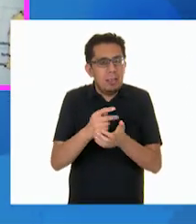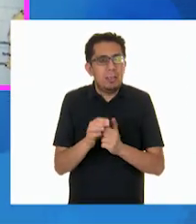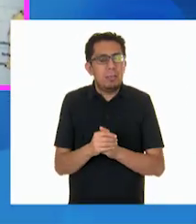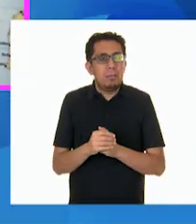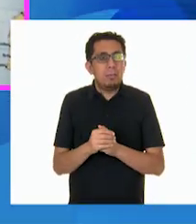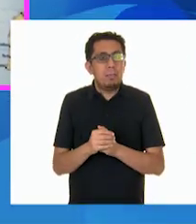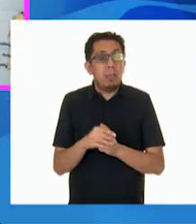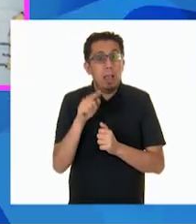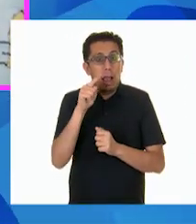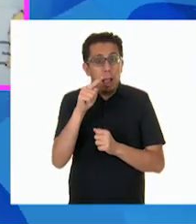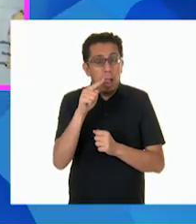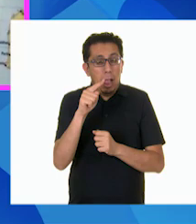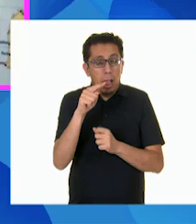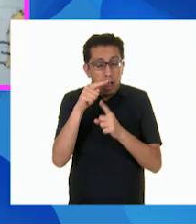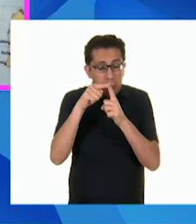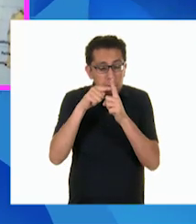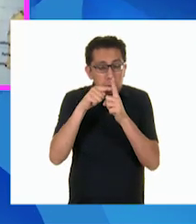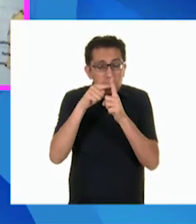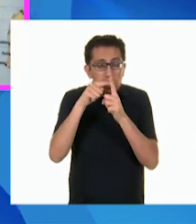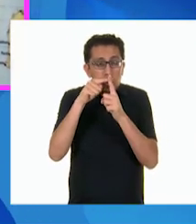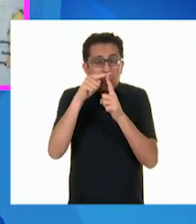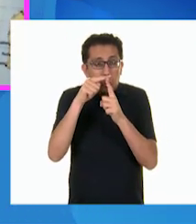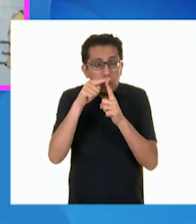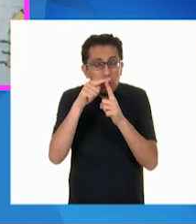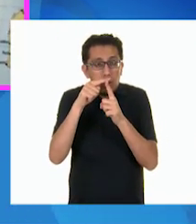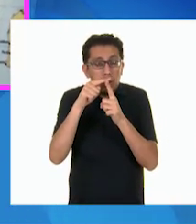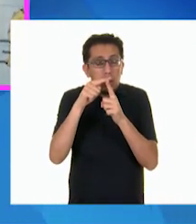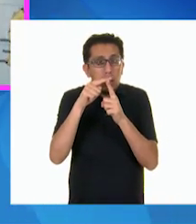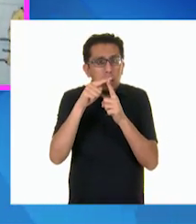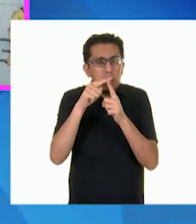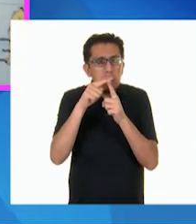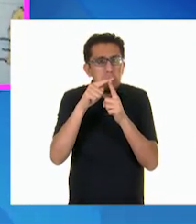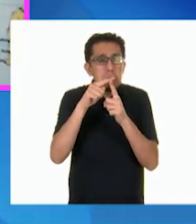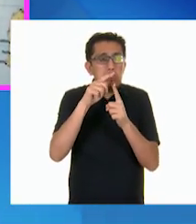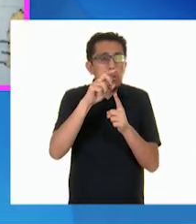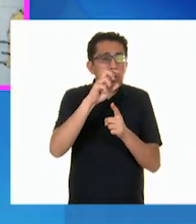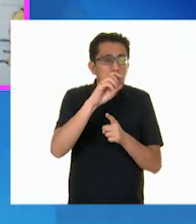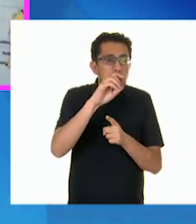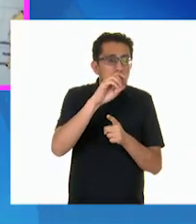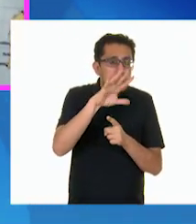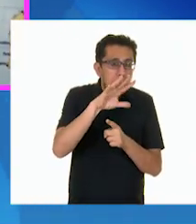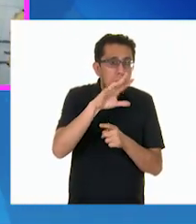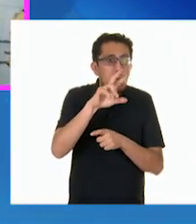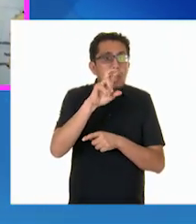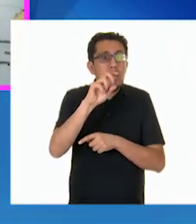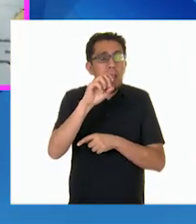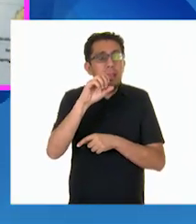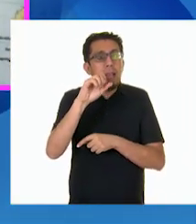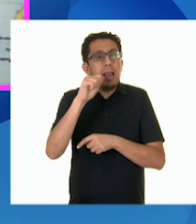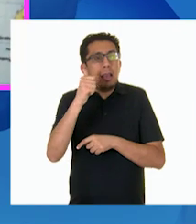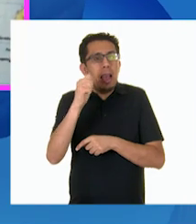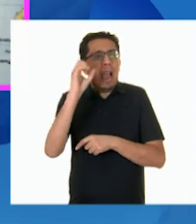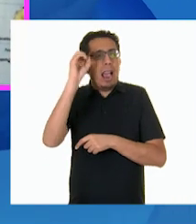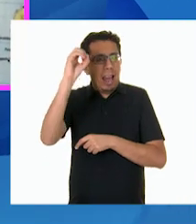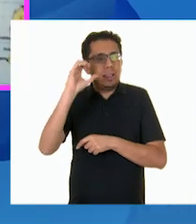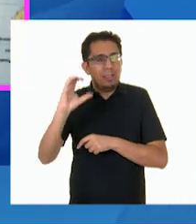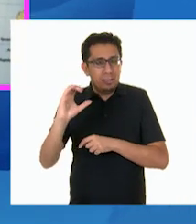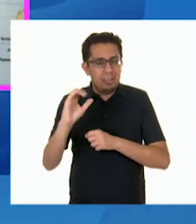A mí me marcó entre 35 y 36 grados